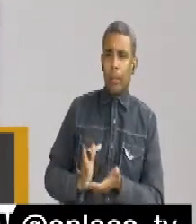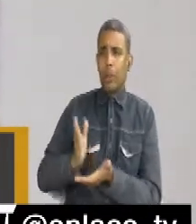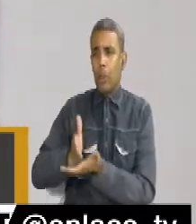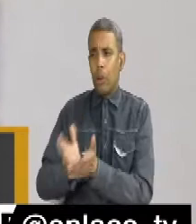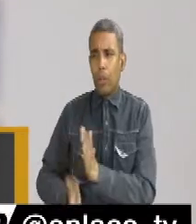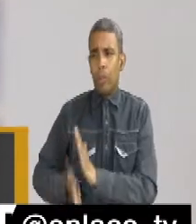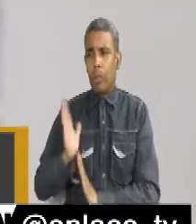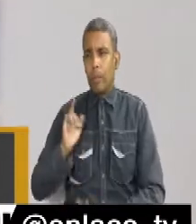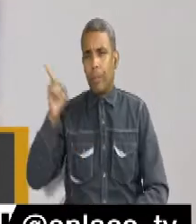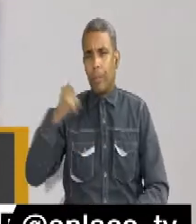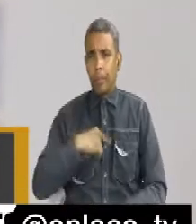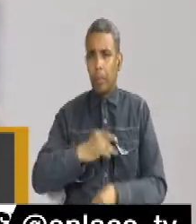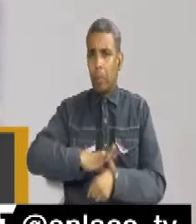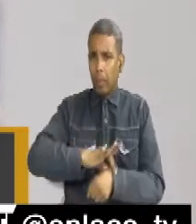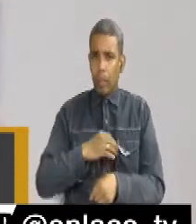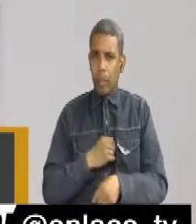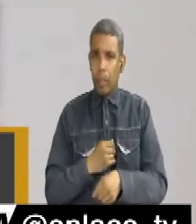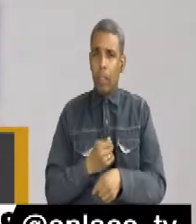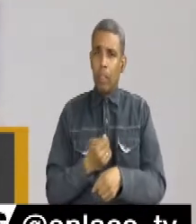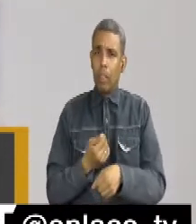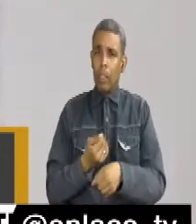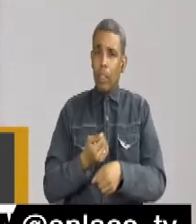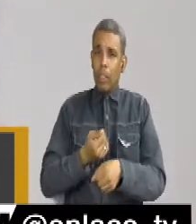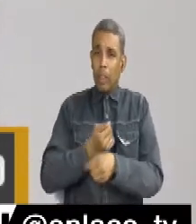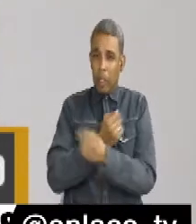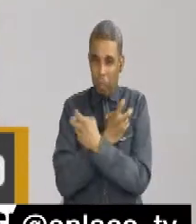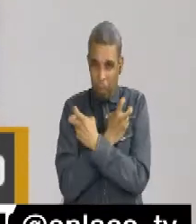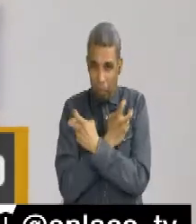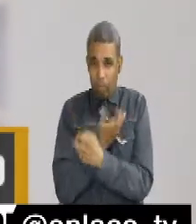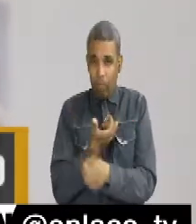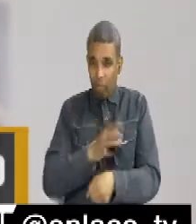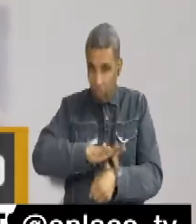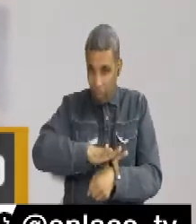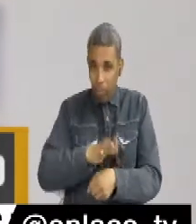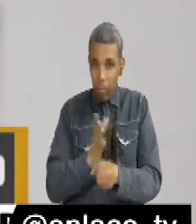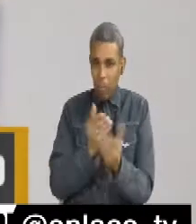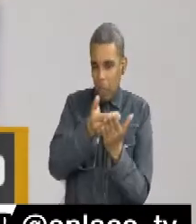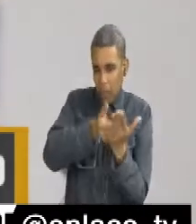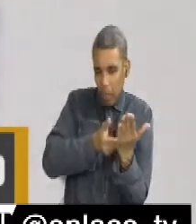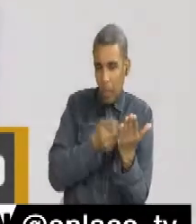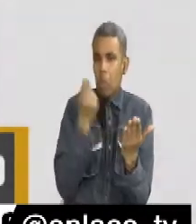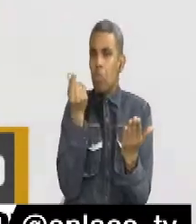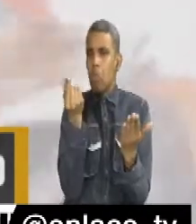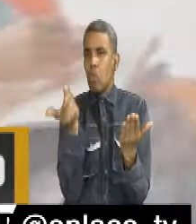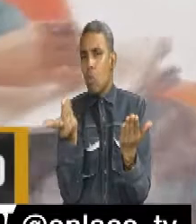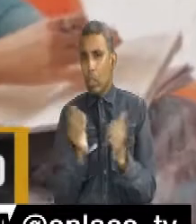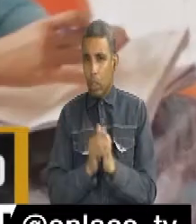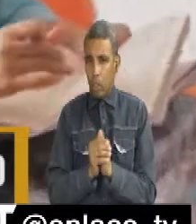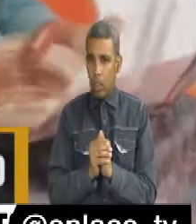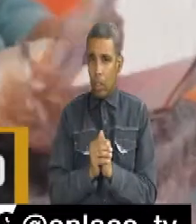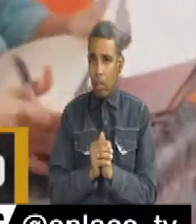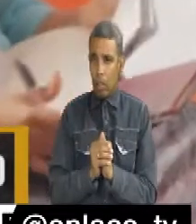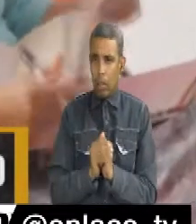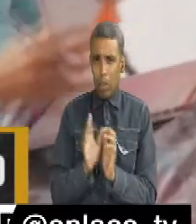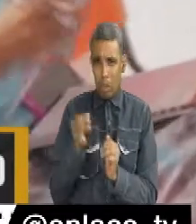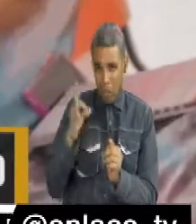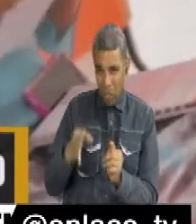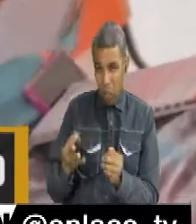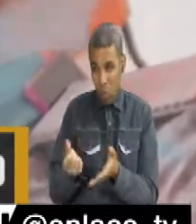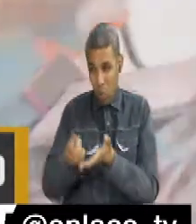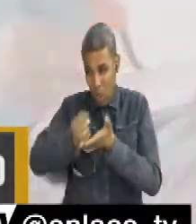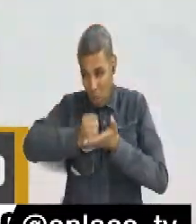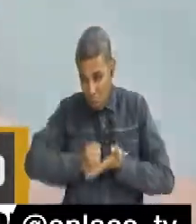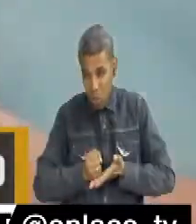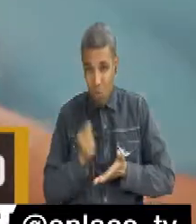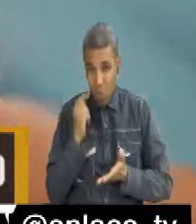a ortopedia, para que me coticen la cirugía, pero más no me solucionan nada. Pues